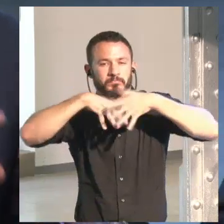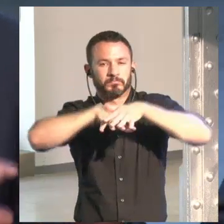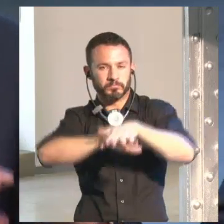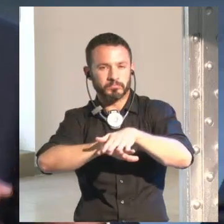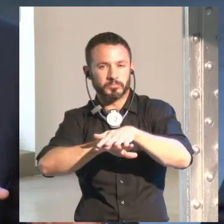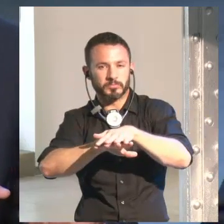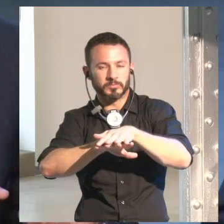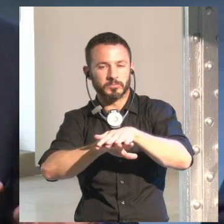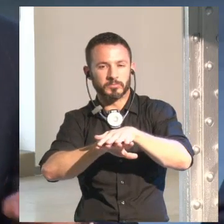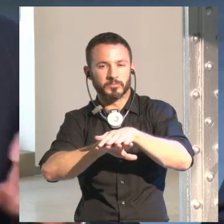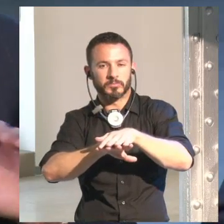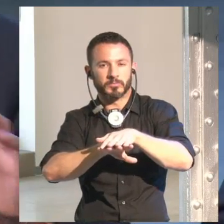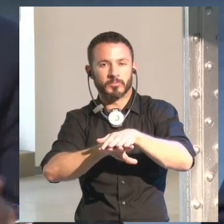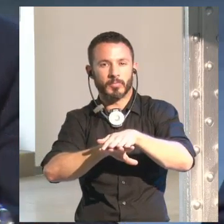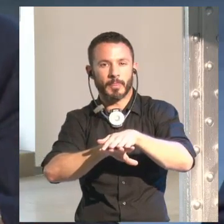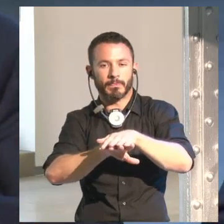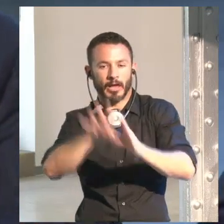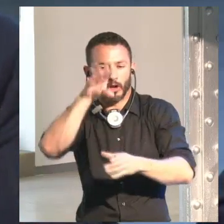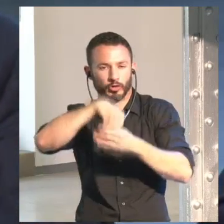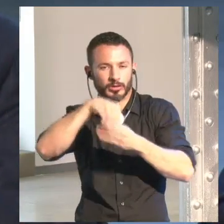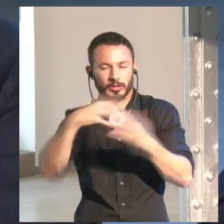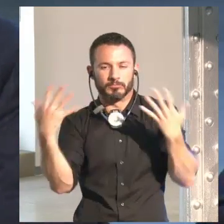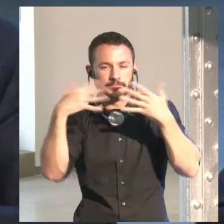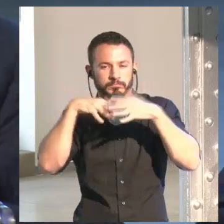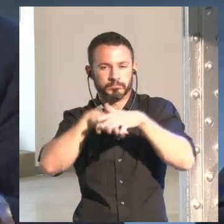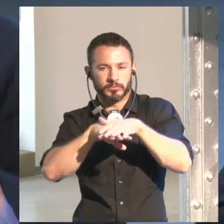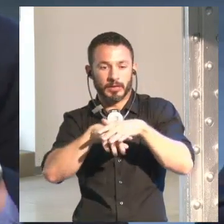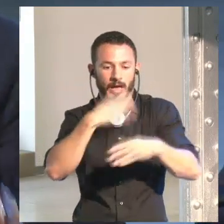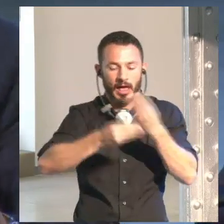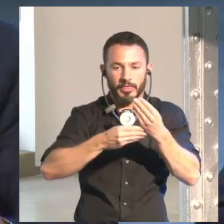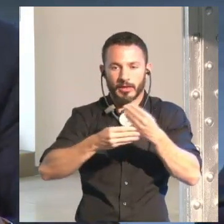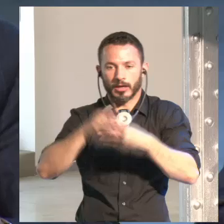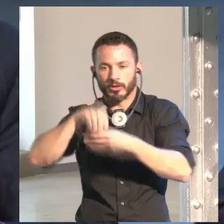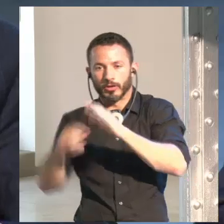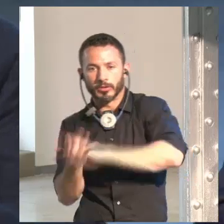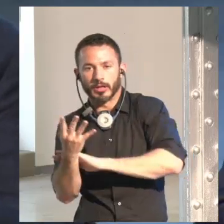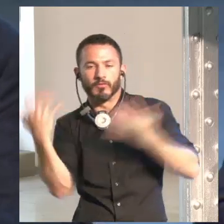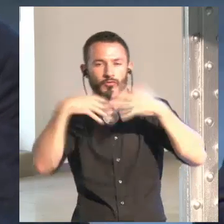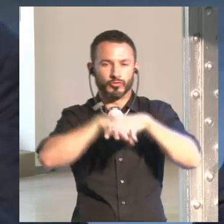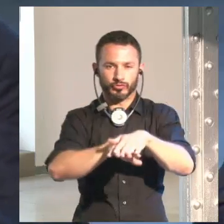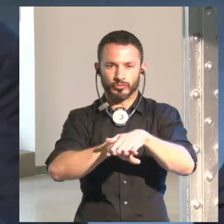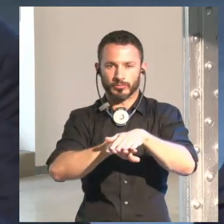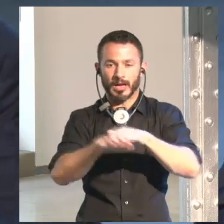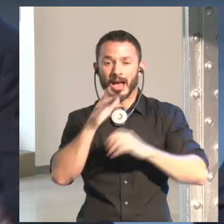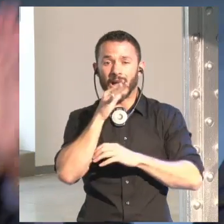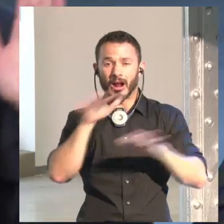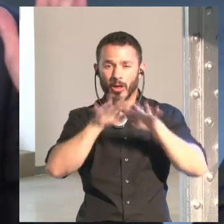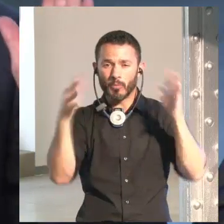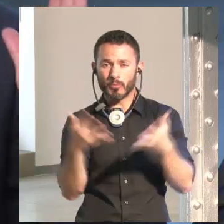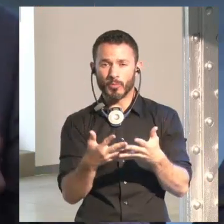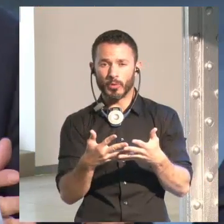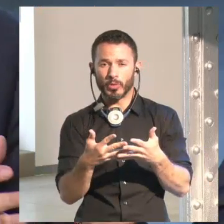confluencia del contenido y del que lo hace. Yo creo que ahora ya no hay un mundo